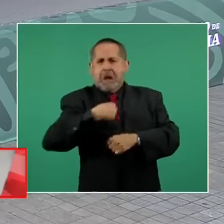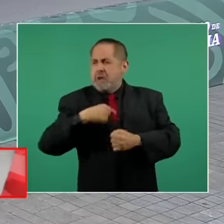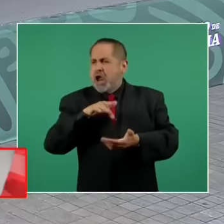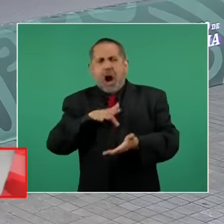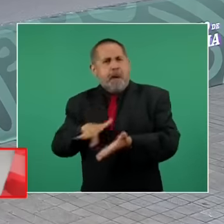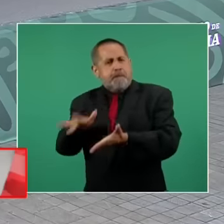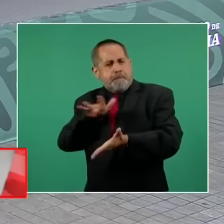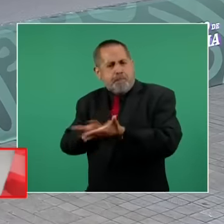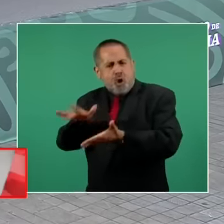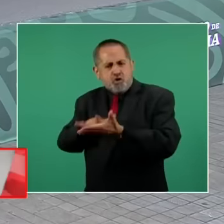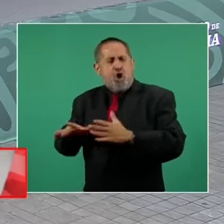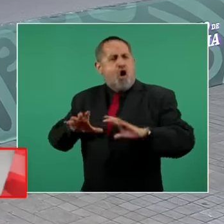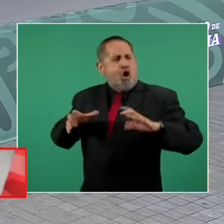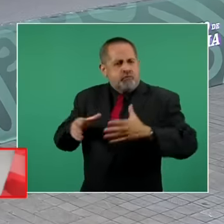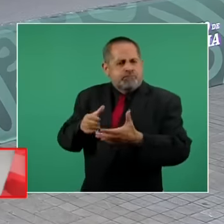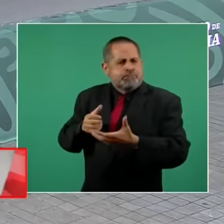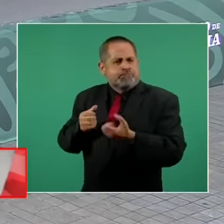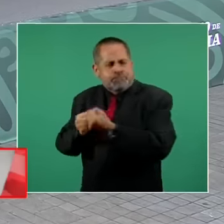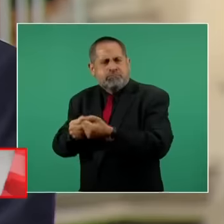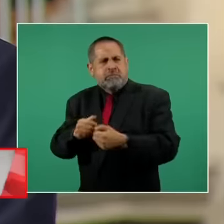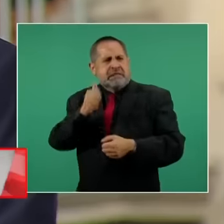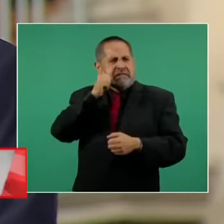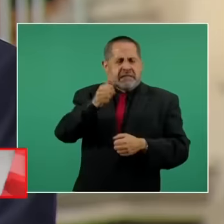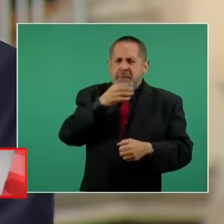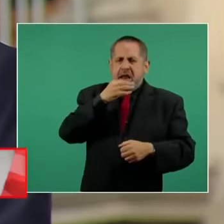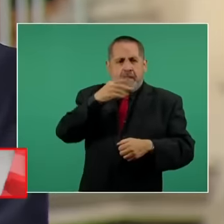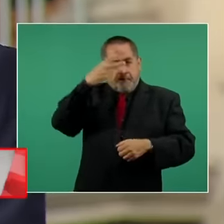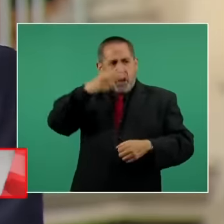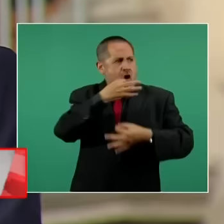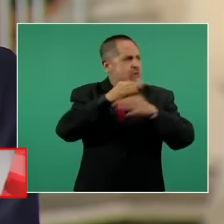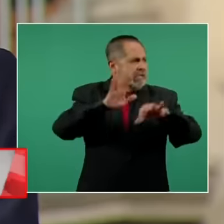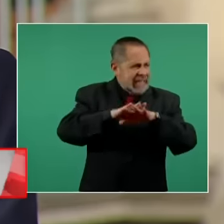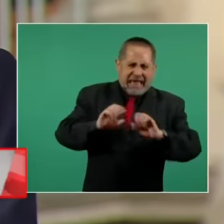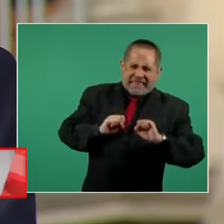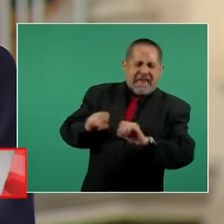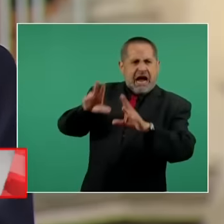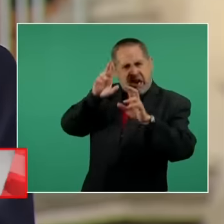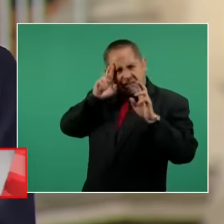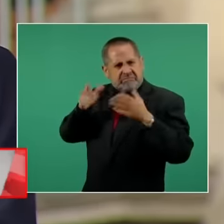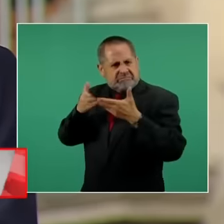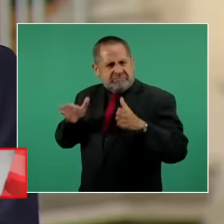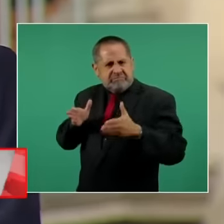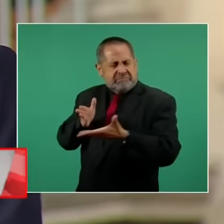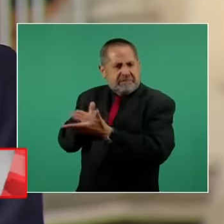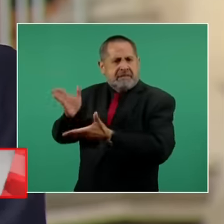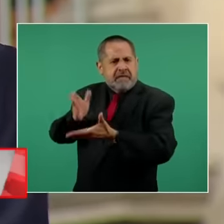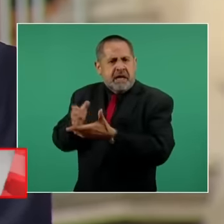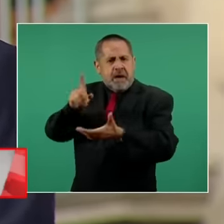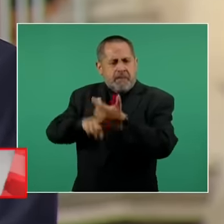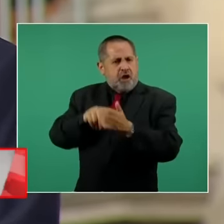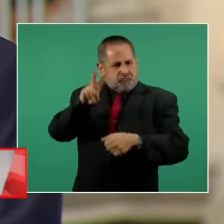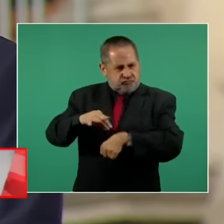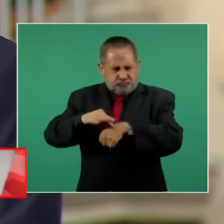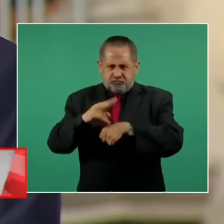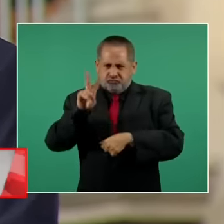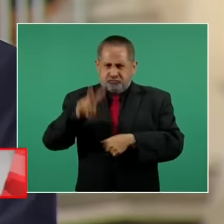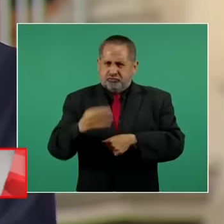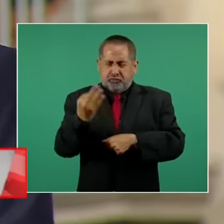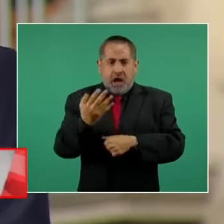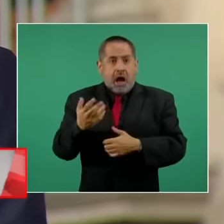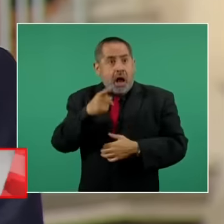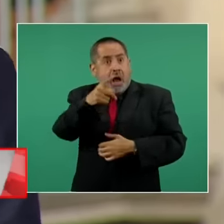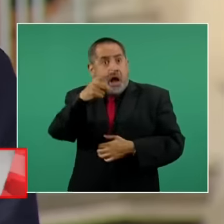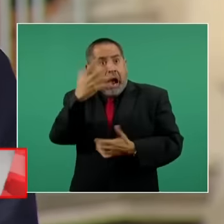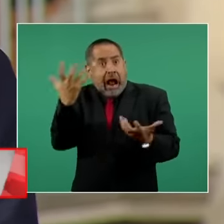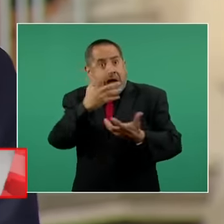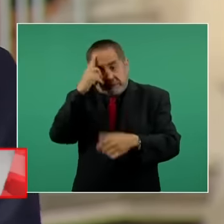permanente reclamo por el levantamiento del bloqueo y porque se convierta el voto anual de Naciones Unidas en hechos concretos, algo que su